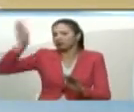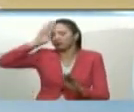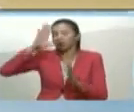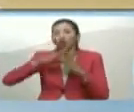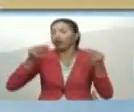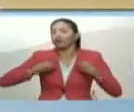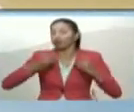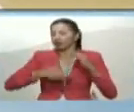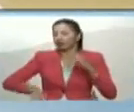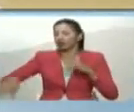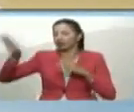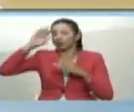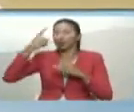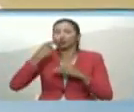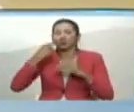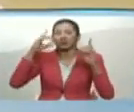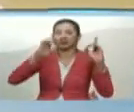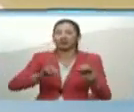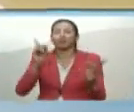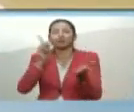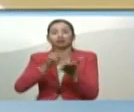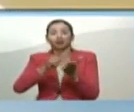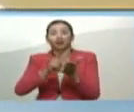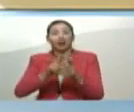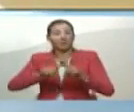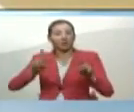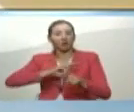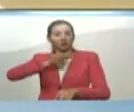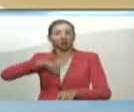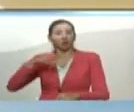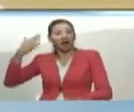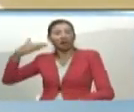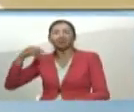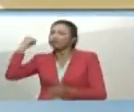su existencia. Para nosotros fue una conquista.